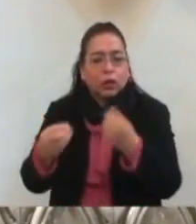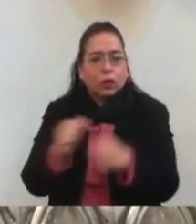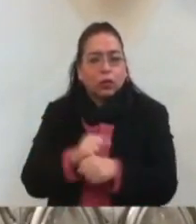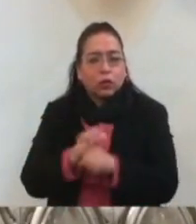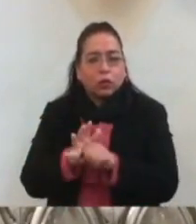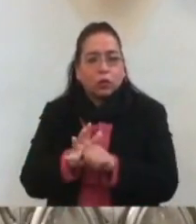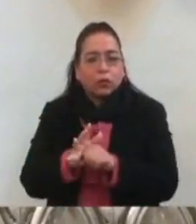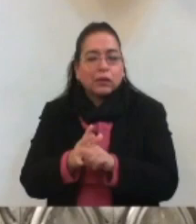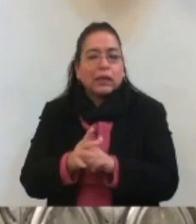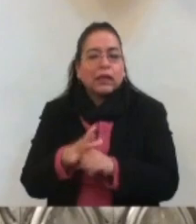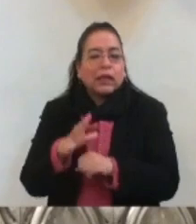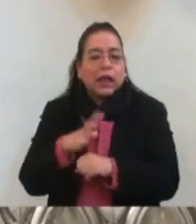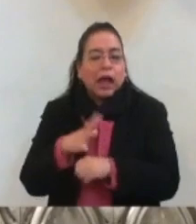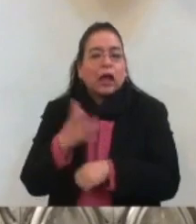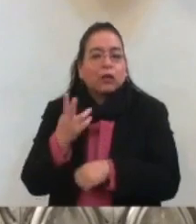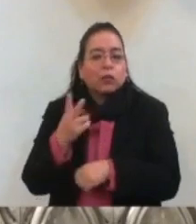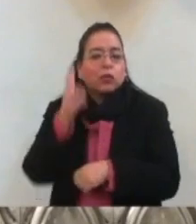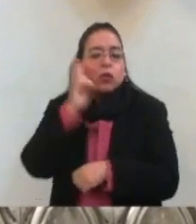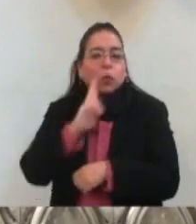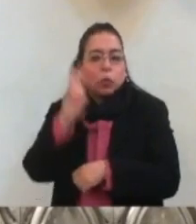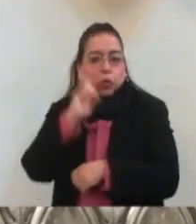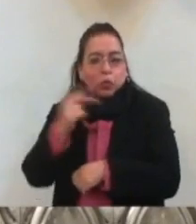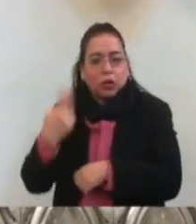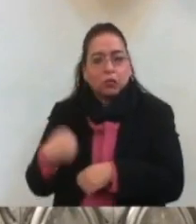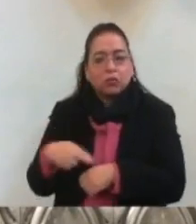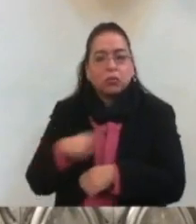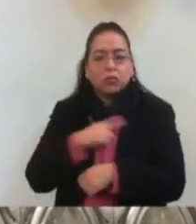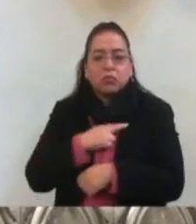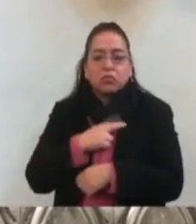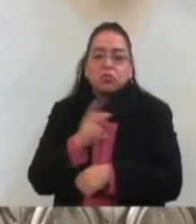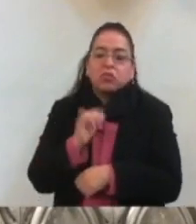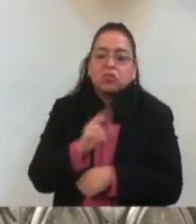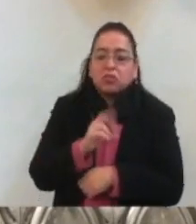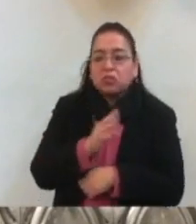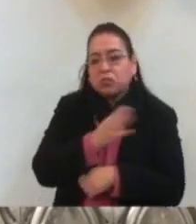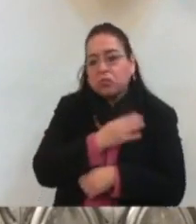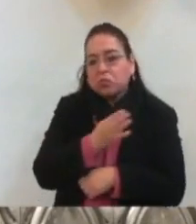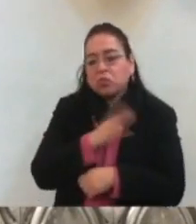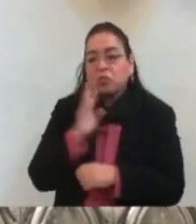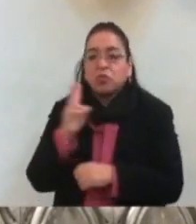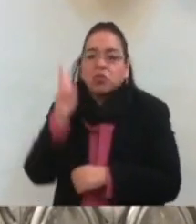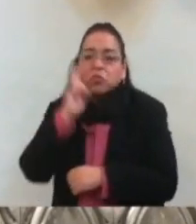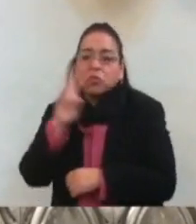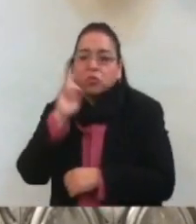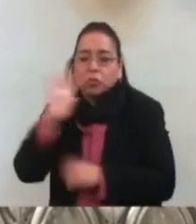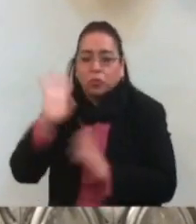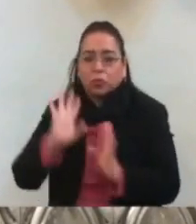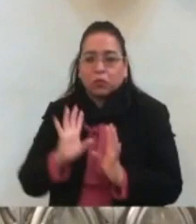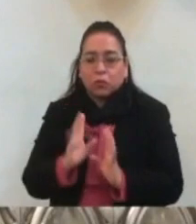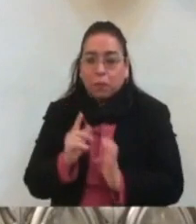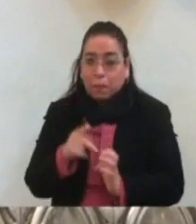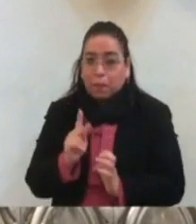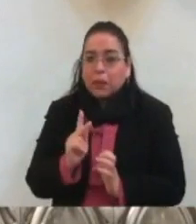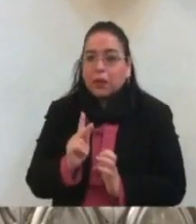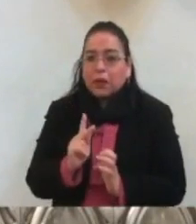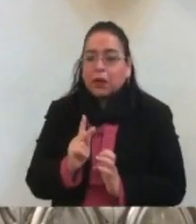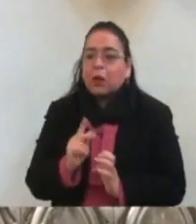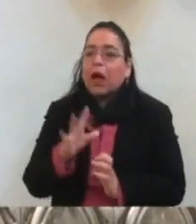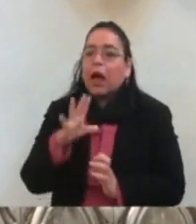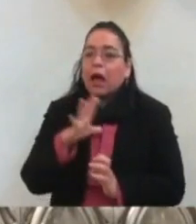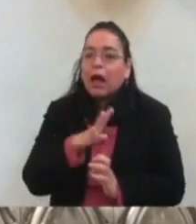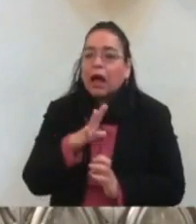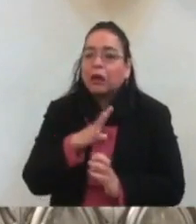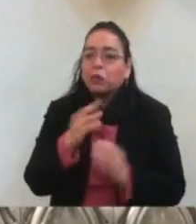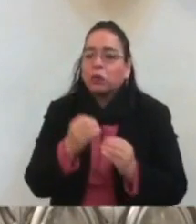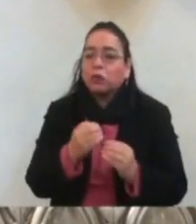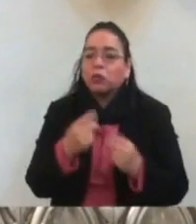ha puesto en prueba nuestra generosidad porque siempre hay muchos que